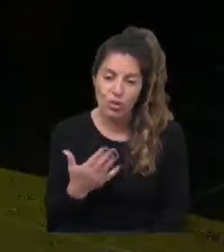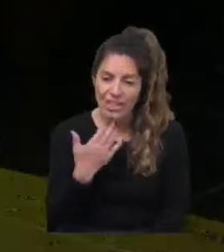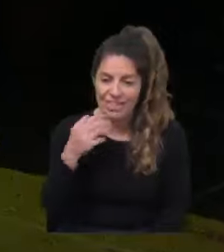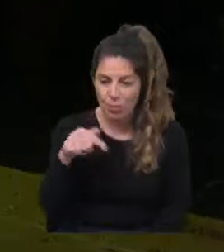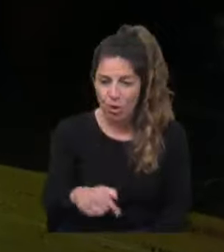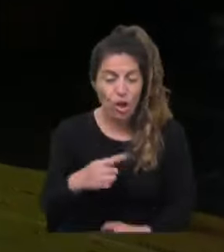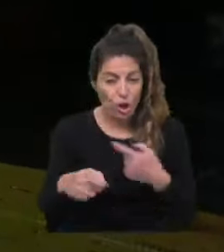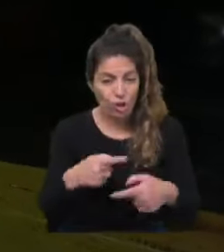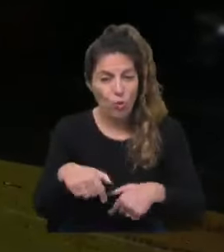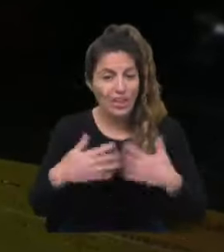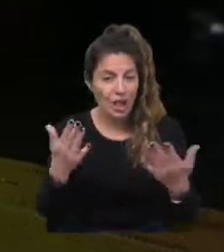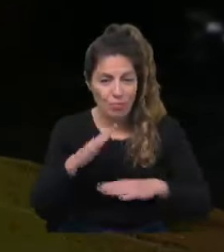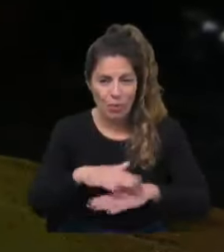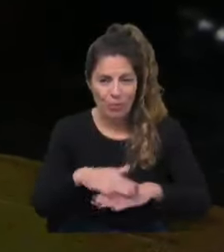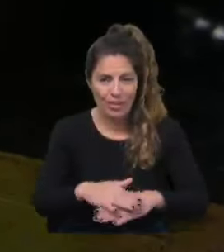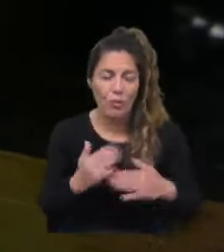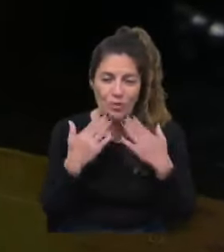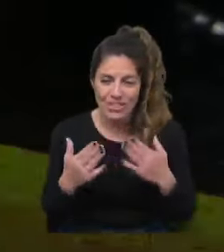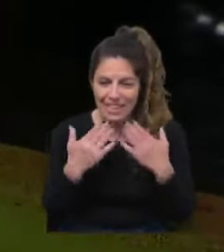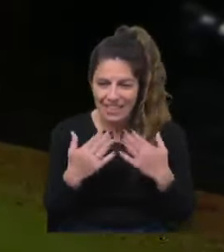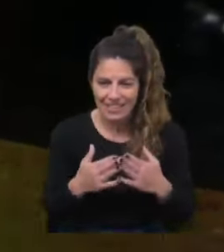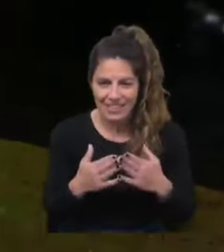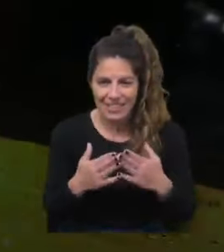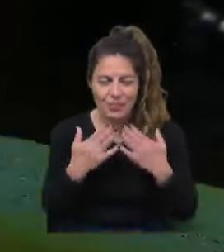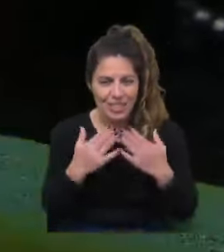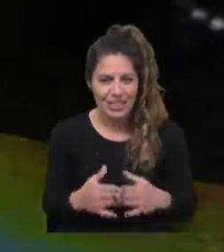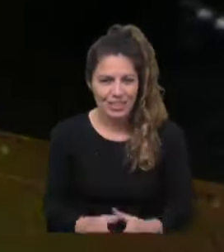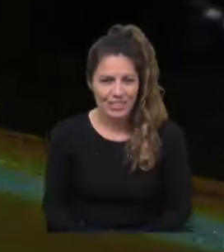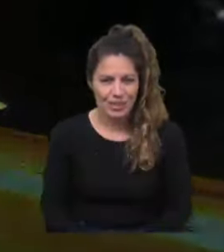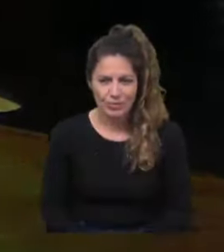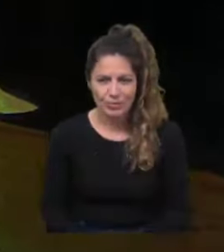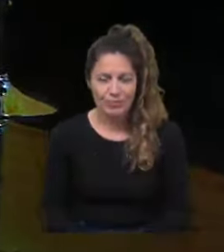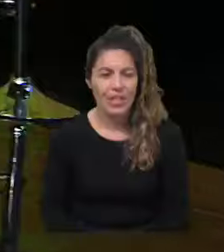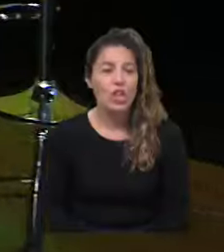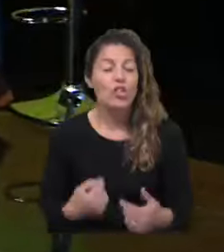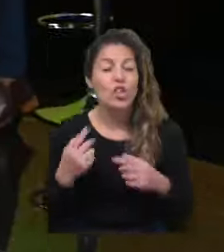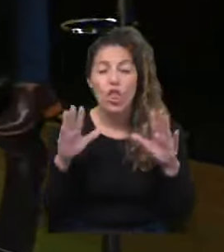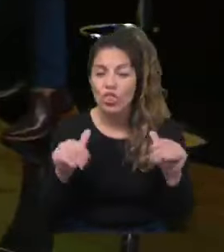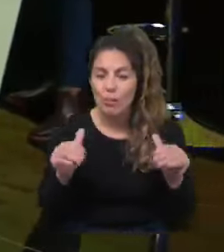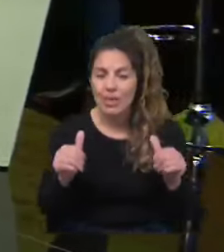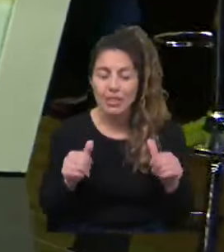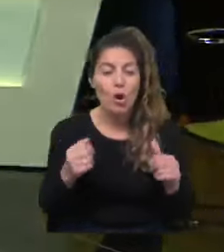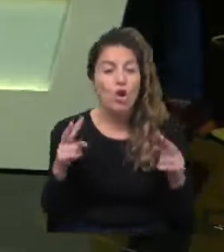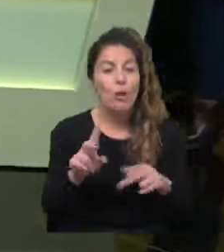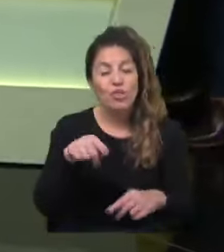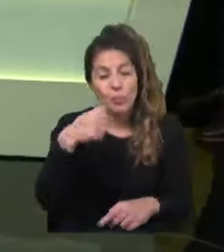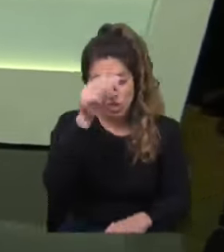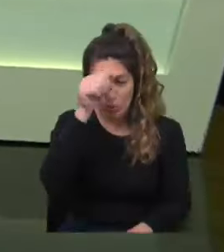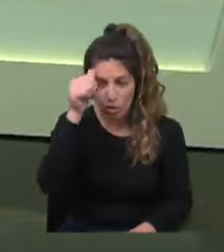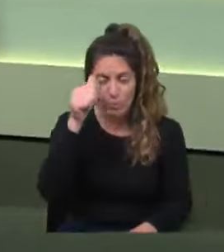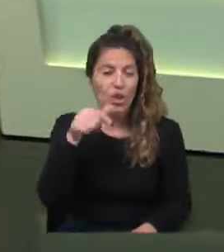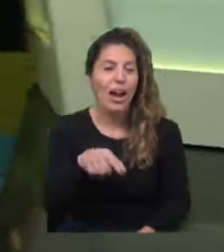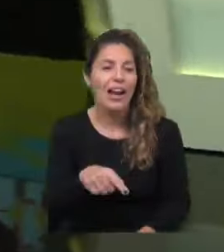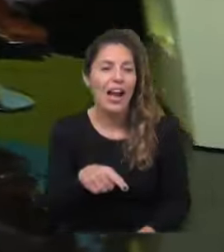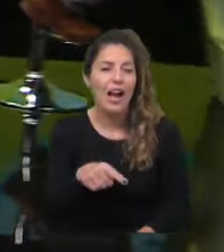La seguimos en cualquier momento. Muchísimas gracias a ustedes. Nada que perdonar. Nosotros nos despedimos, nos vamos hasta el domingo que viene. Y tengo acá,